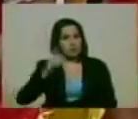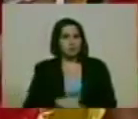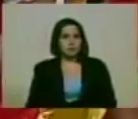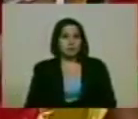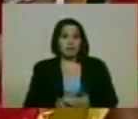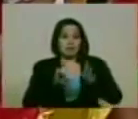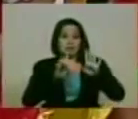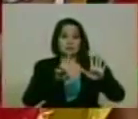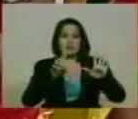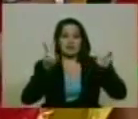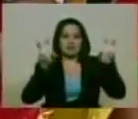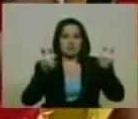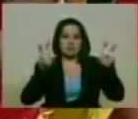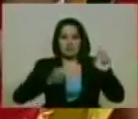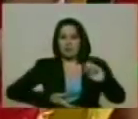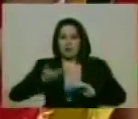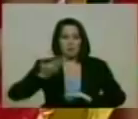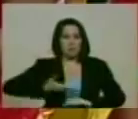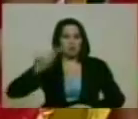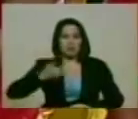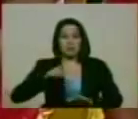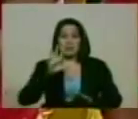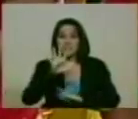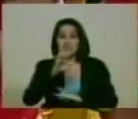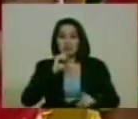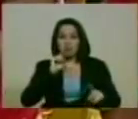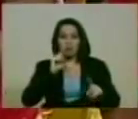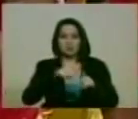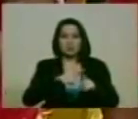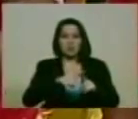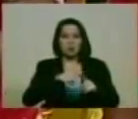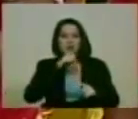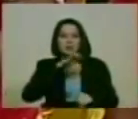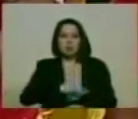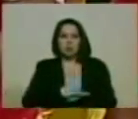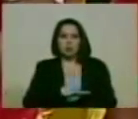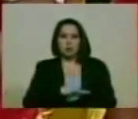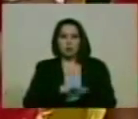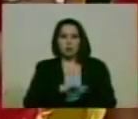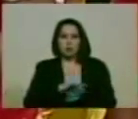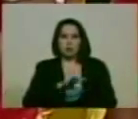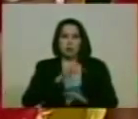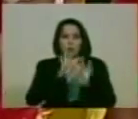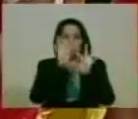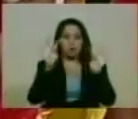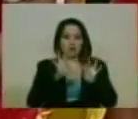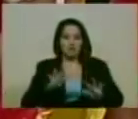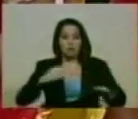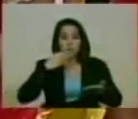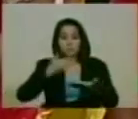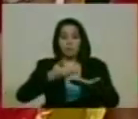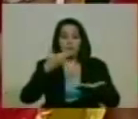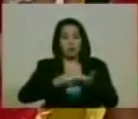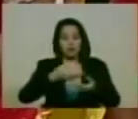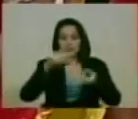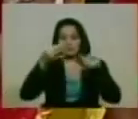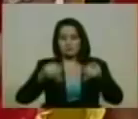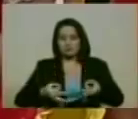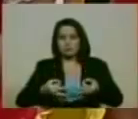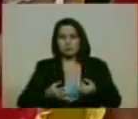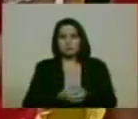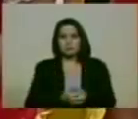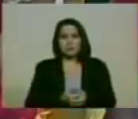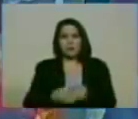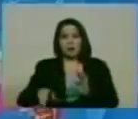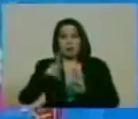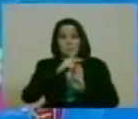temas clave, cinco objetivos históricos y una metodología con propuestas concretas para el